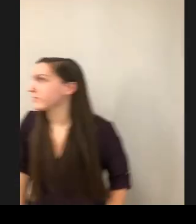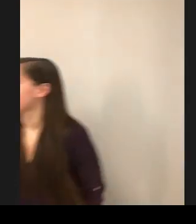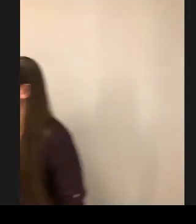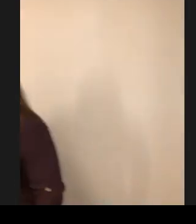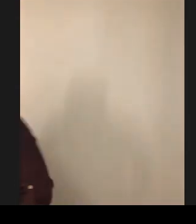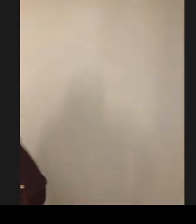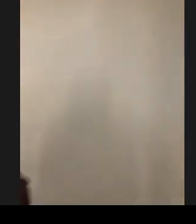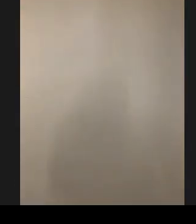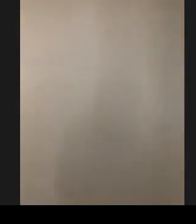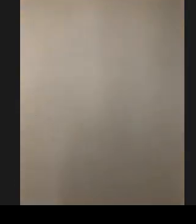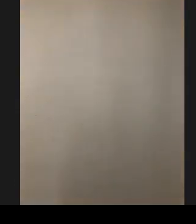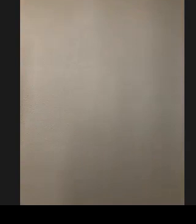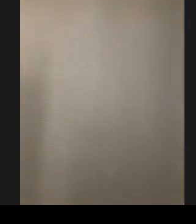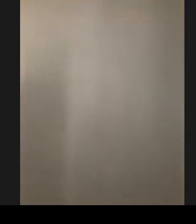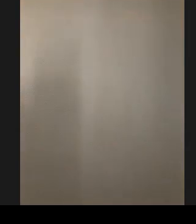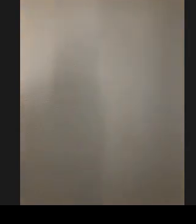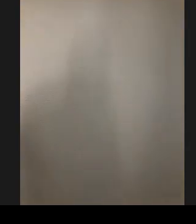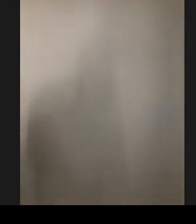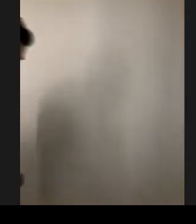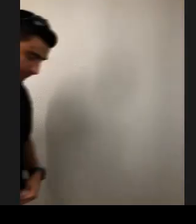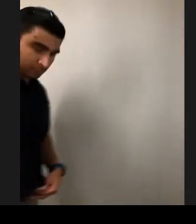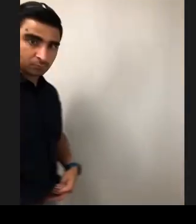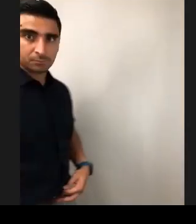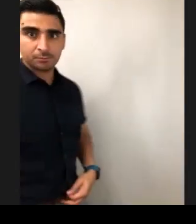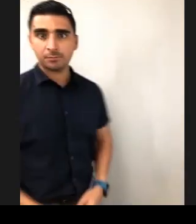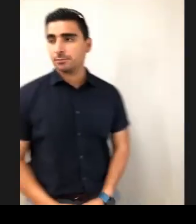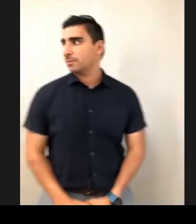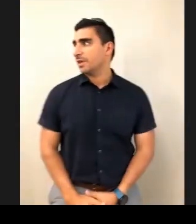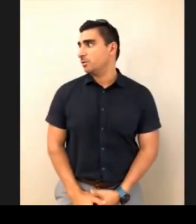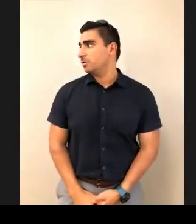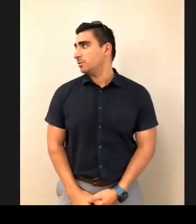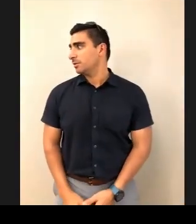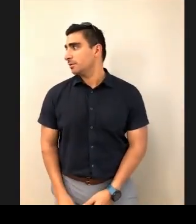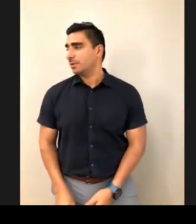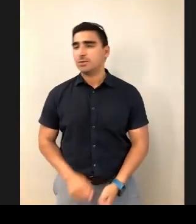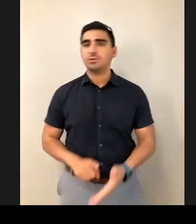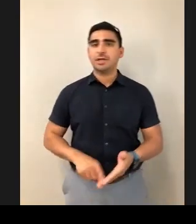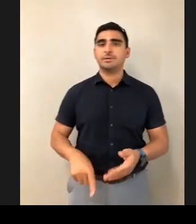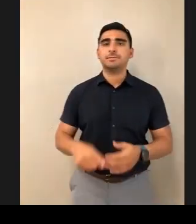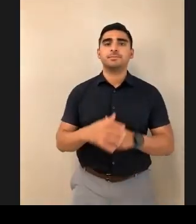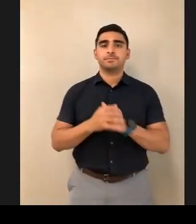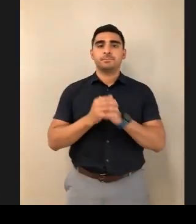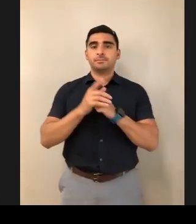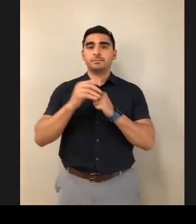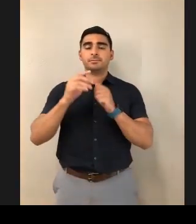Es una lástima que tenemos que referirnos así. Fue el primer